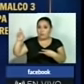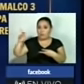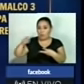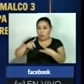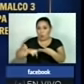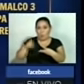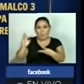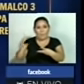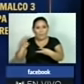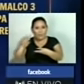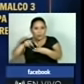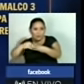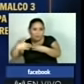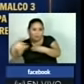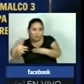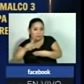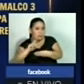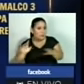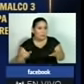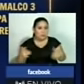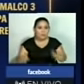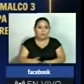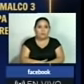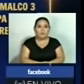Santiago Texacuangos.